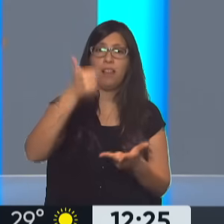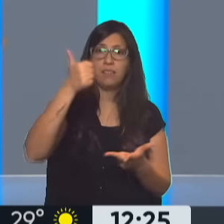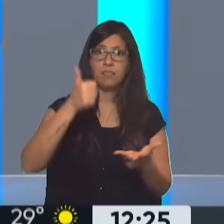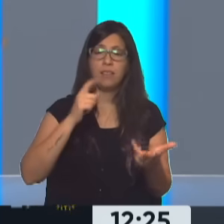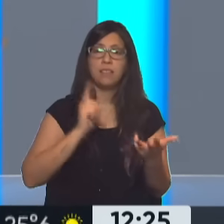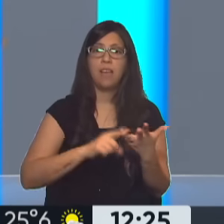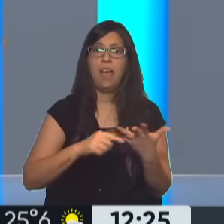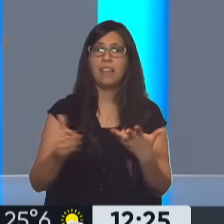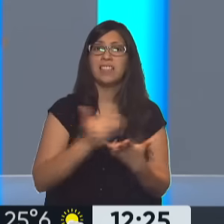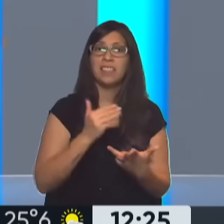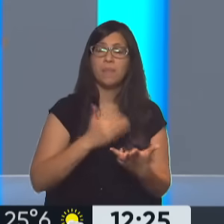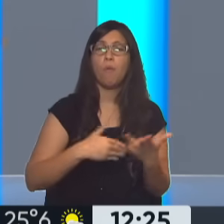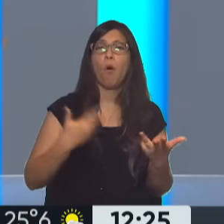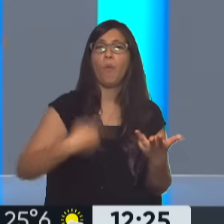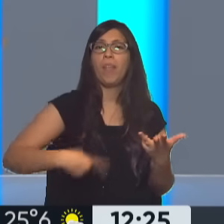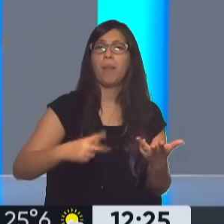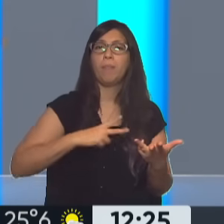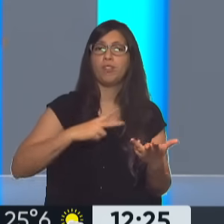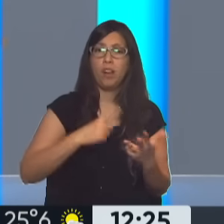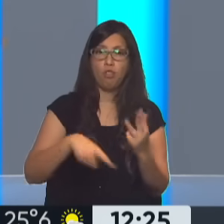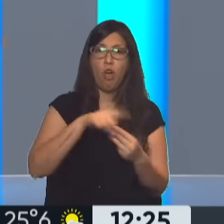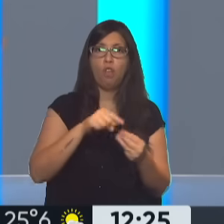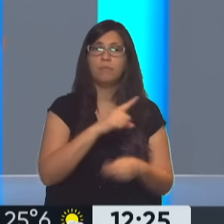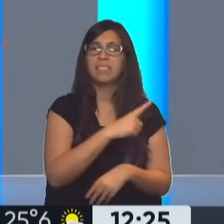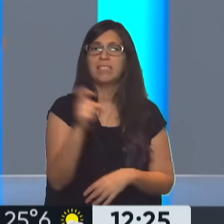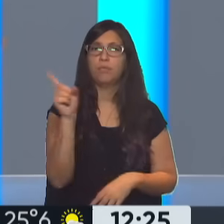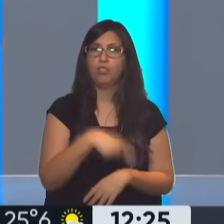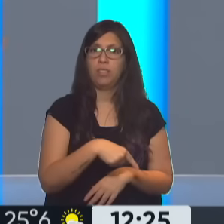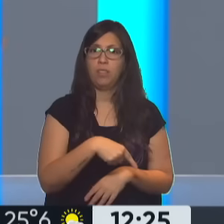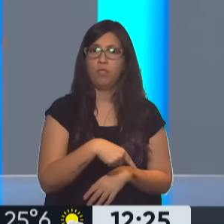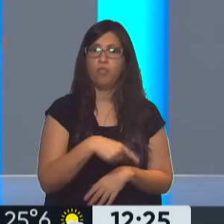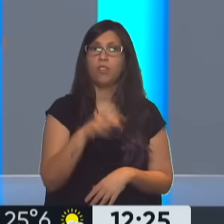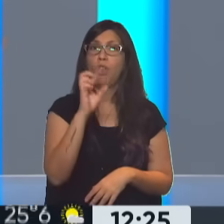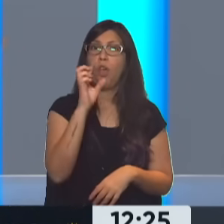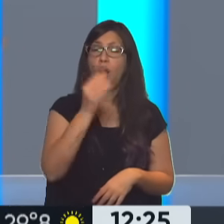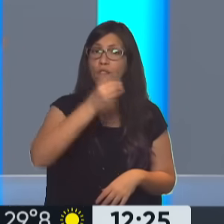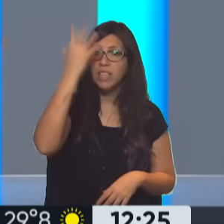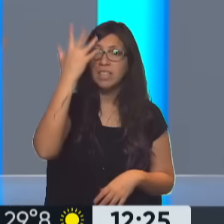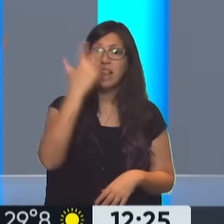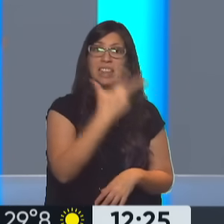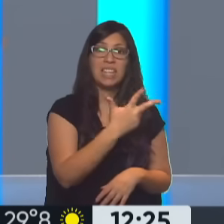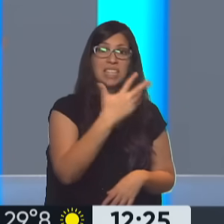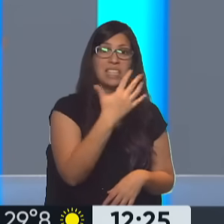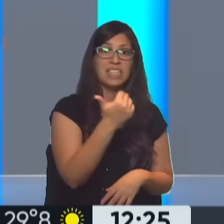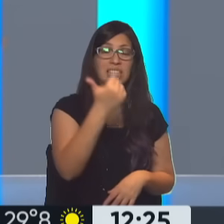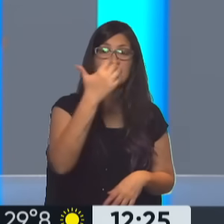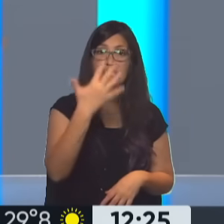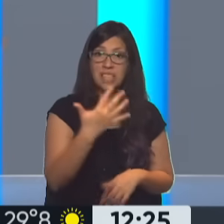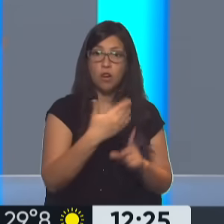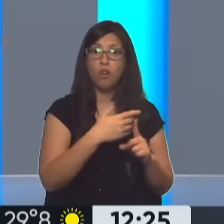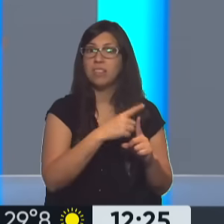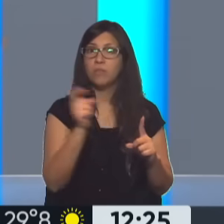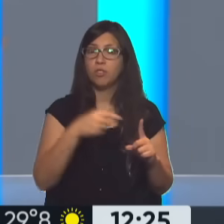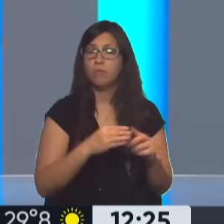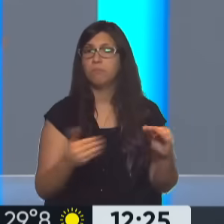anticipo de bienes personales todo esto va a sumar 100% entonces so el dólar oficial de 365 hoy un 100%